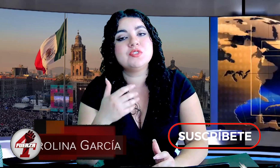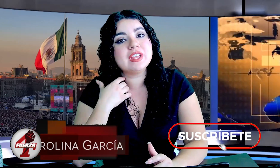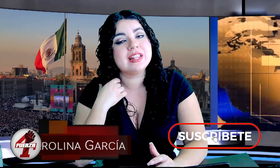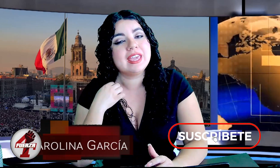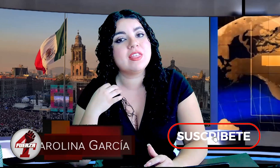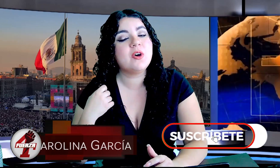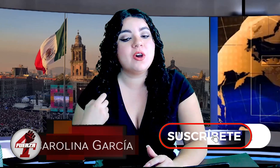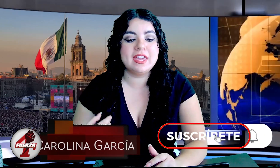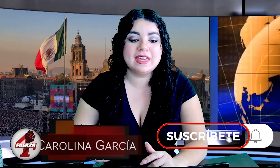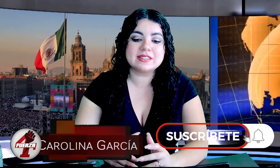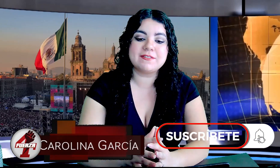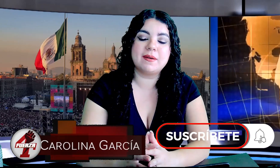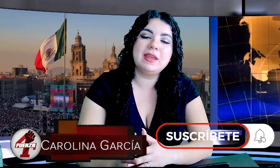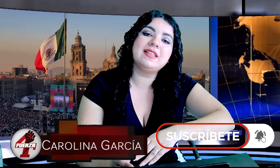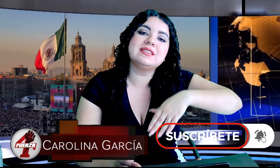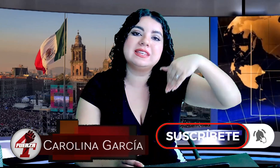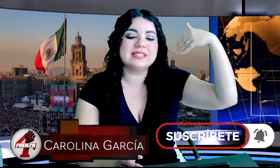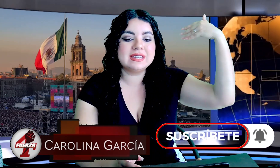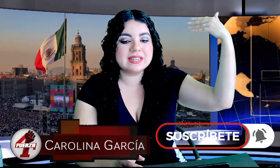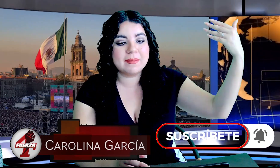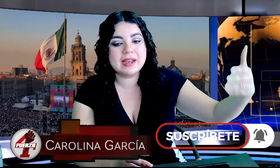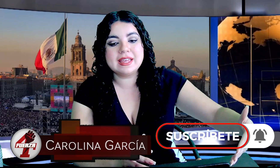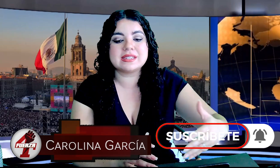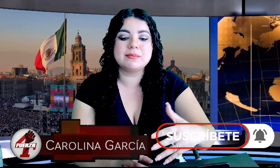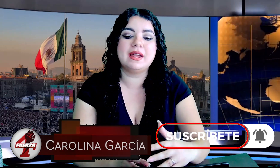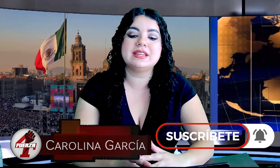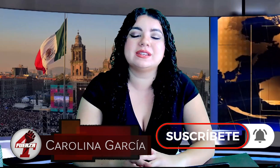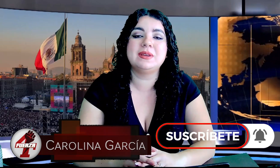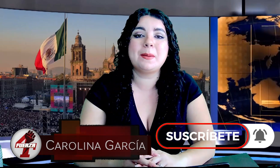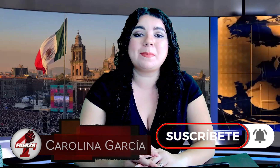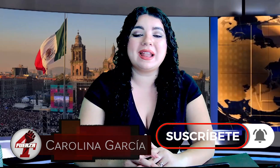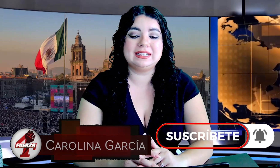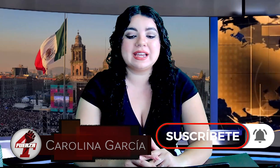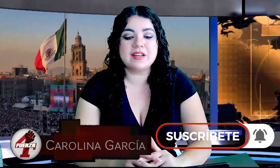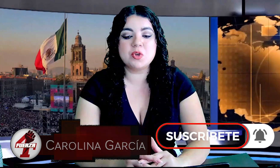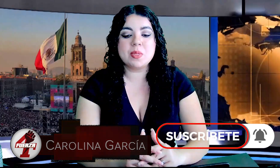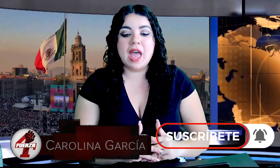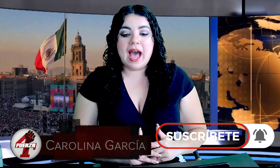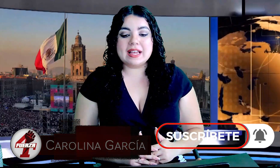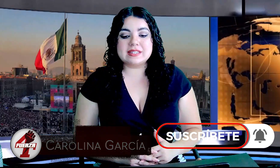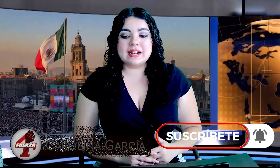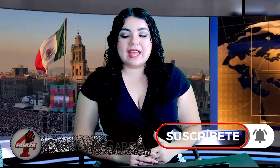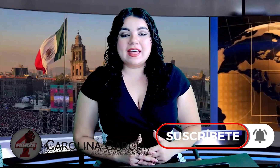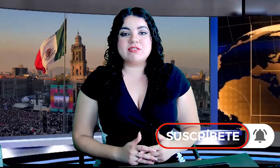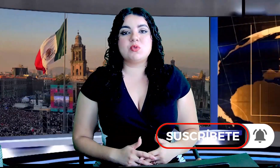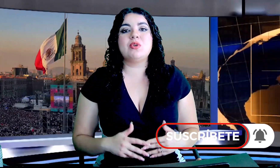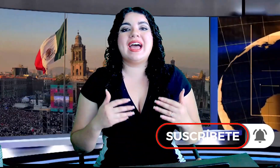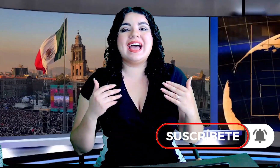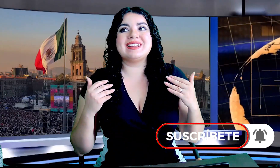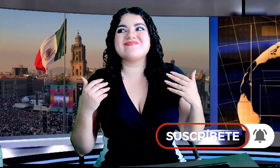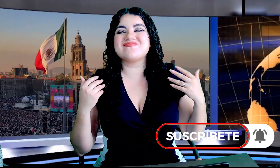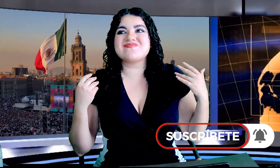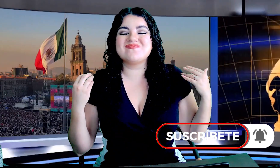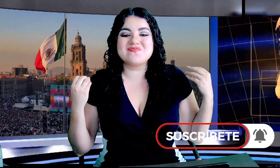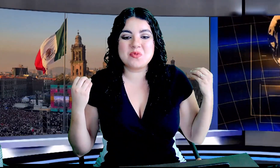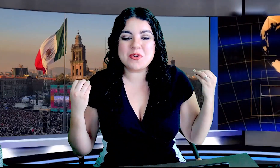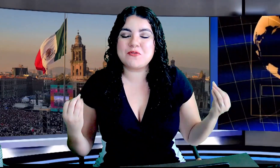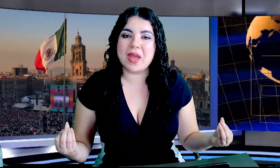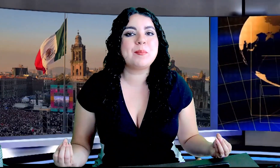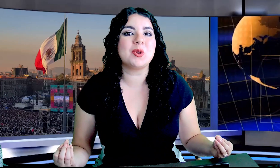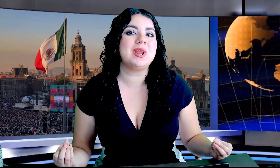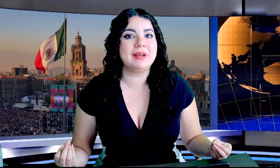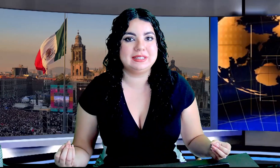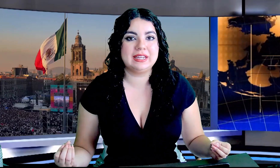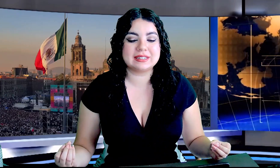información del día de hoy, y es que familia, desde hace ya varias semanas se viene platicando acerca de una muy